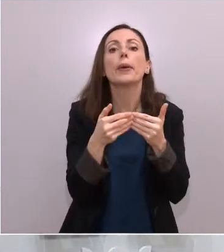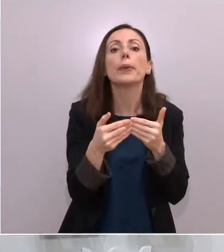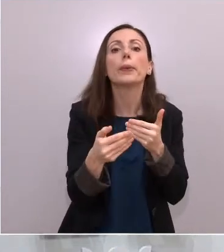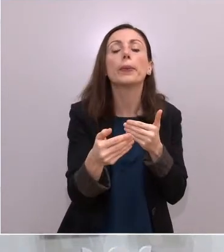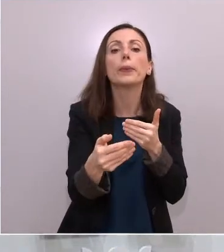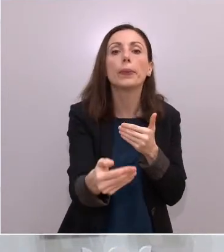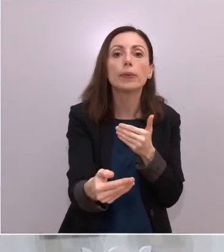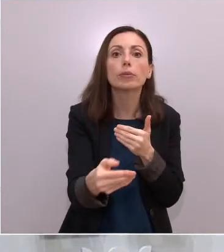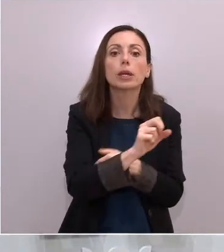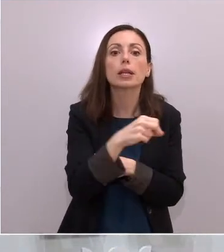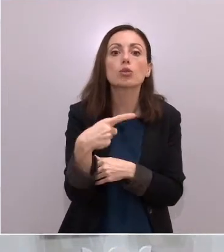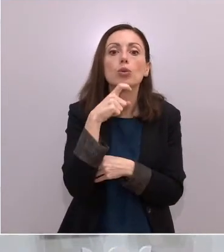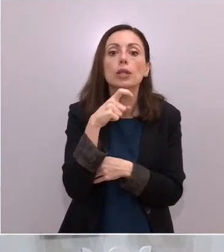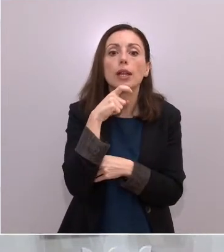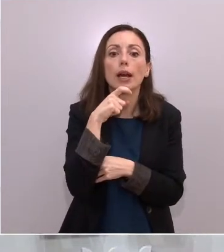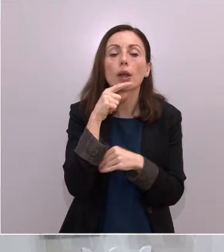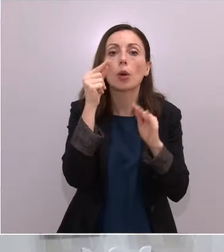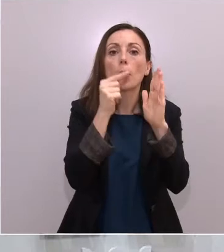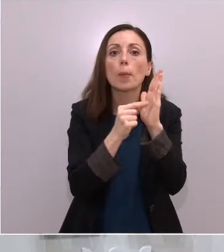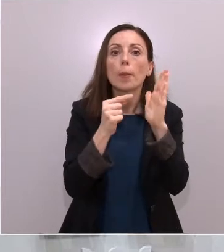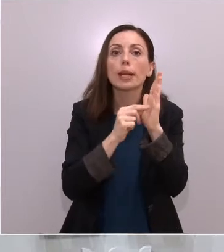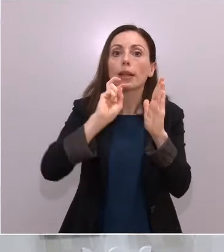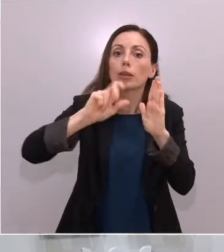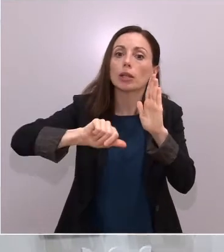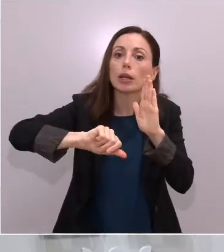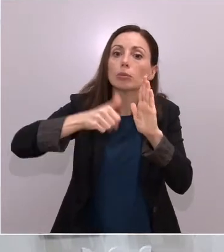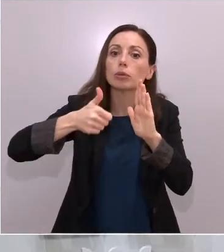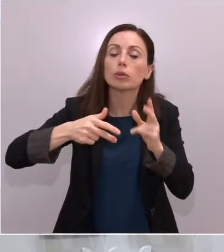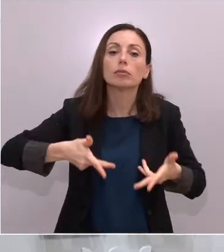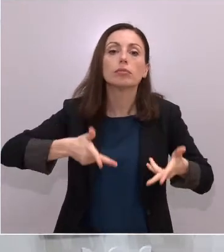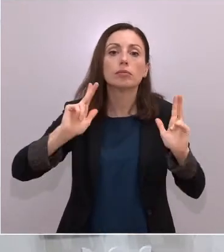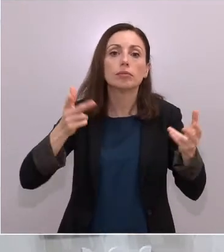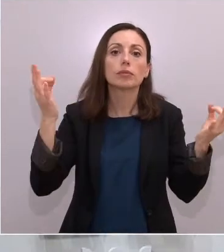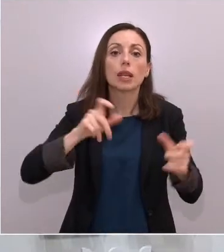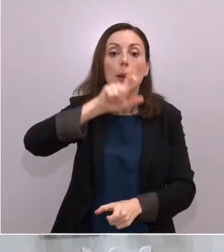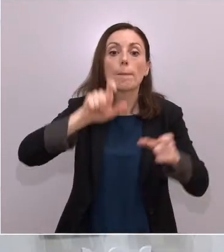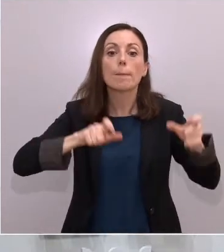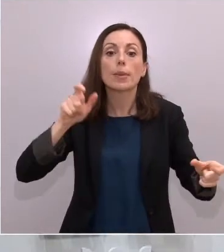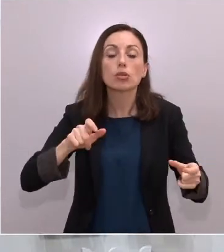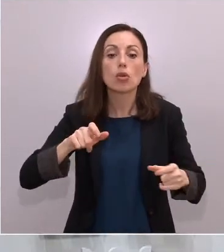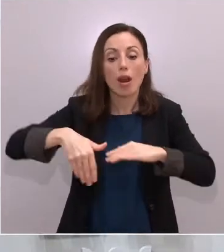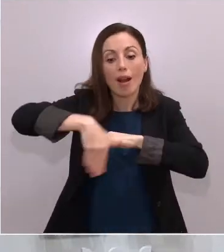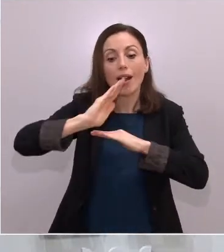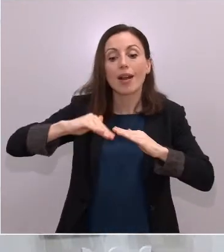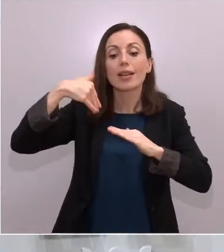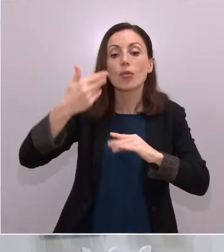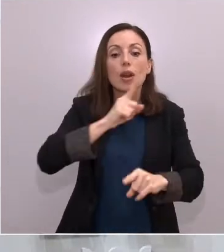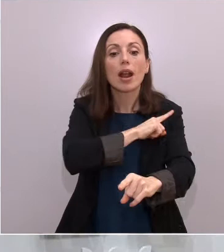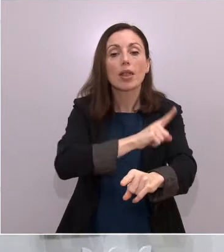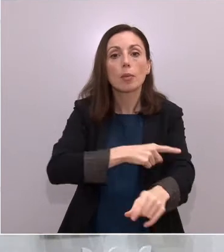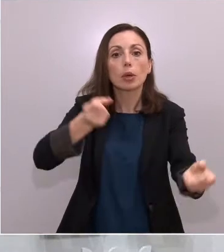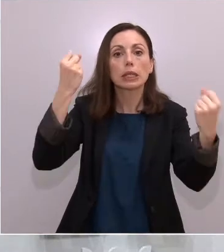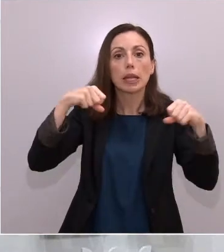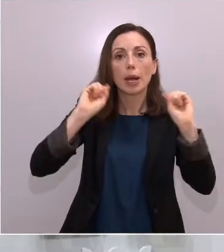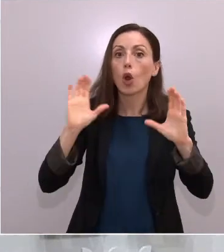esta medida, entendemos que la siguiente debe ser permitir que la población pueda salir a hacer ejercicio siempre que no